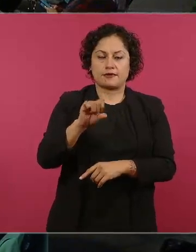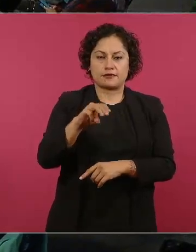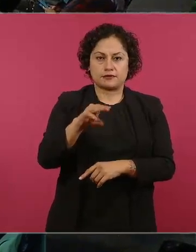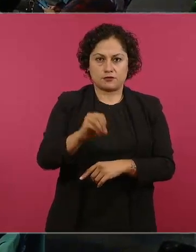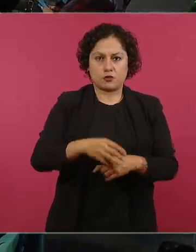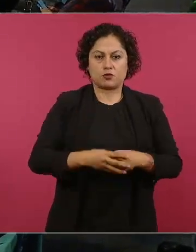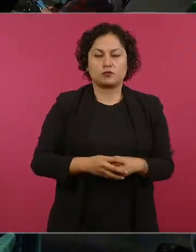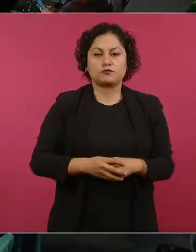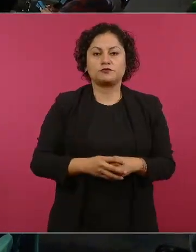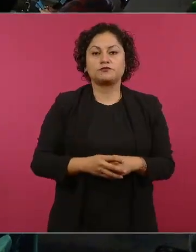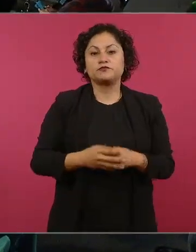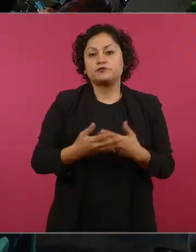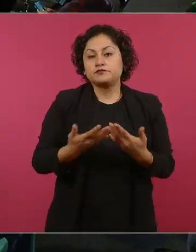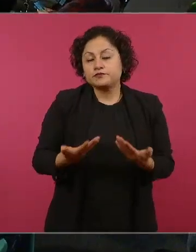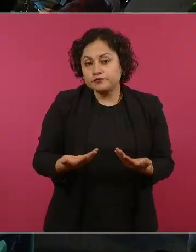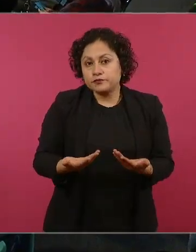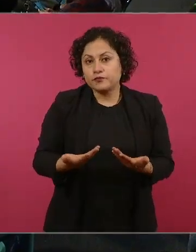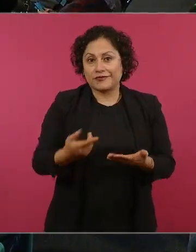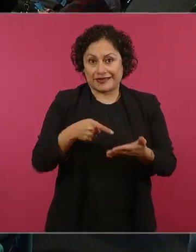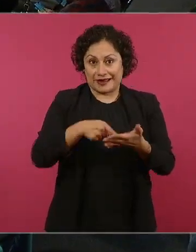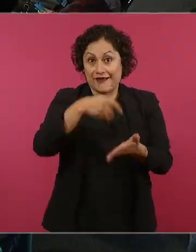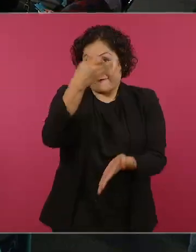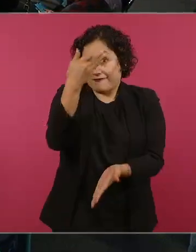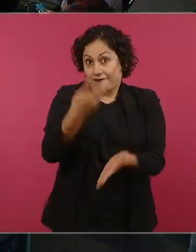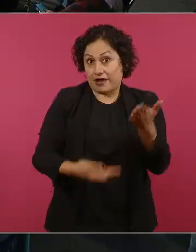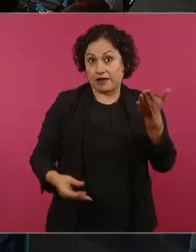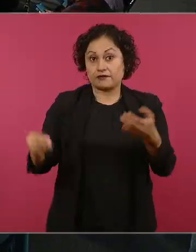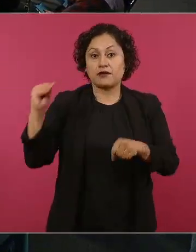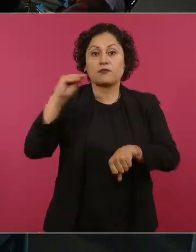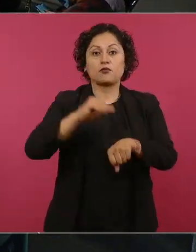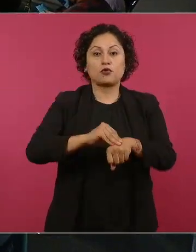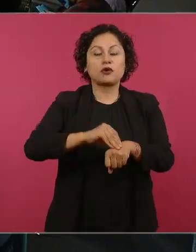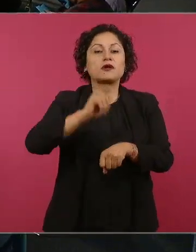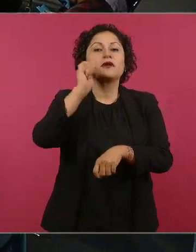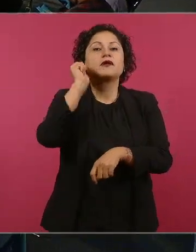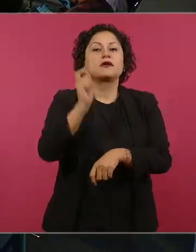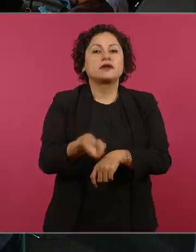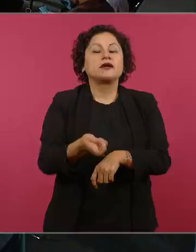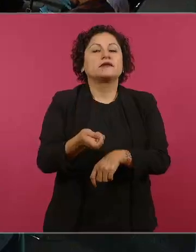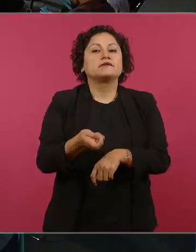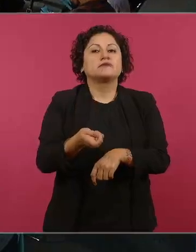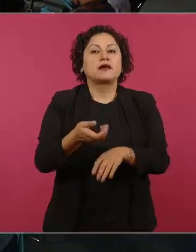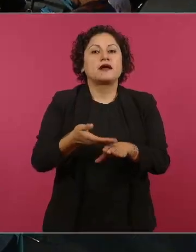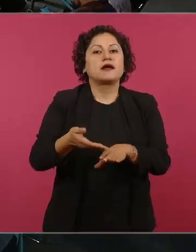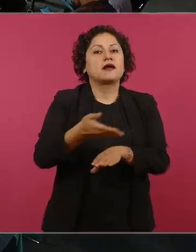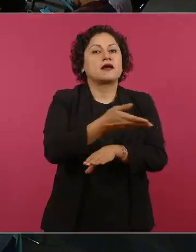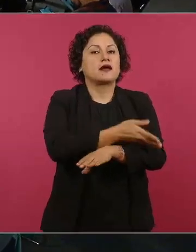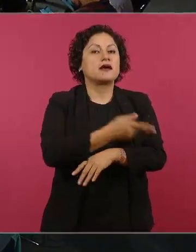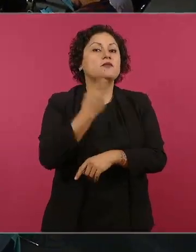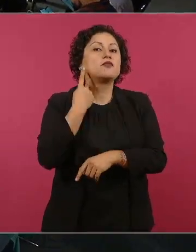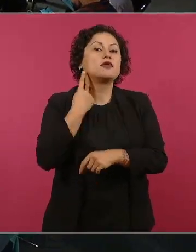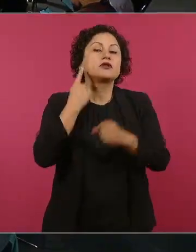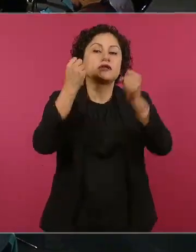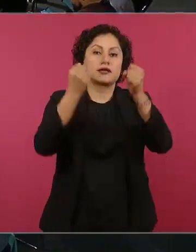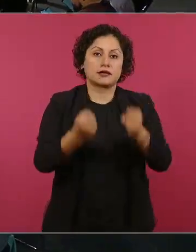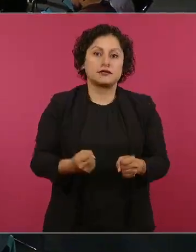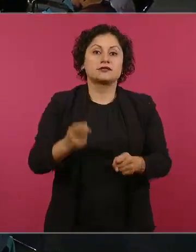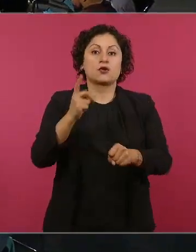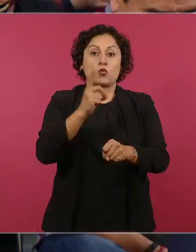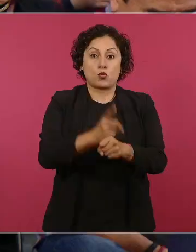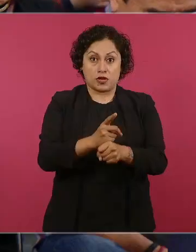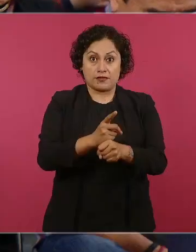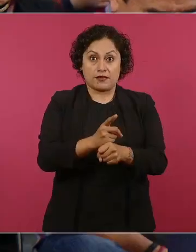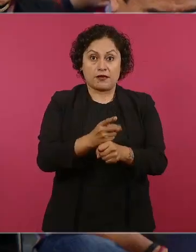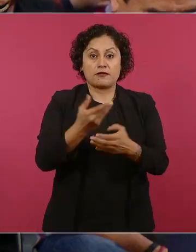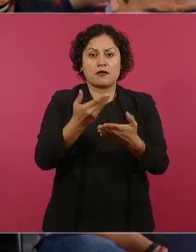por encima o no observa que se sustituyó la política de seguridad pública por una